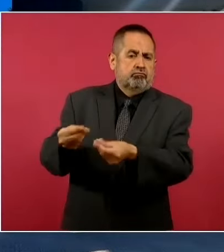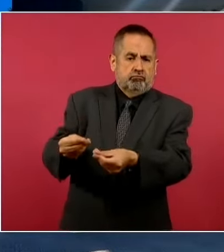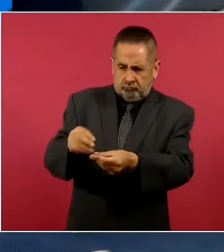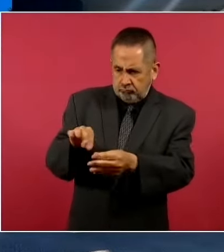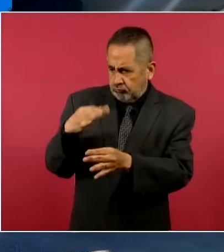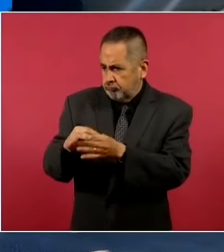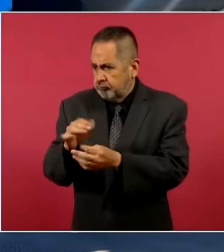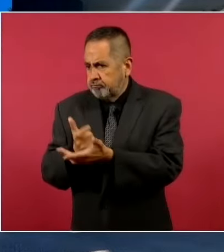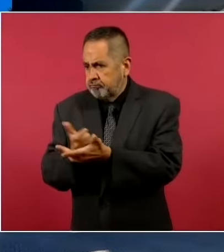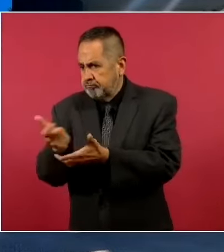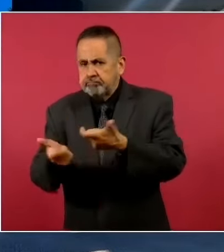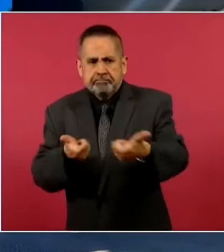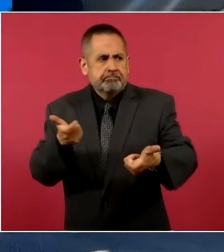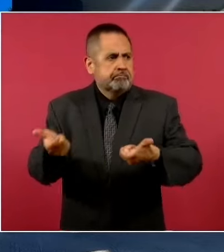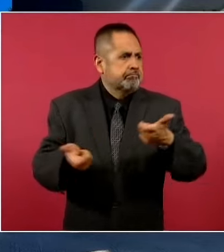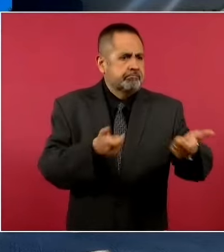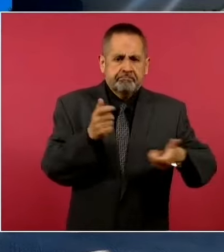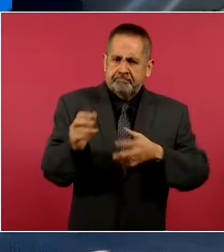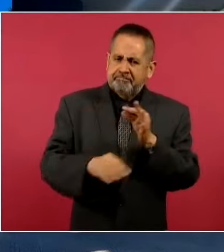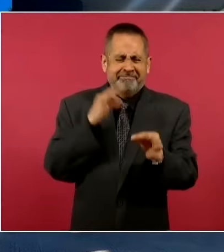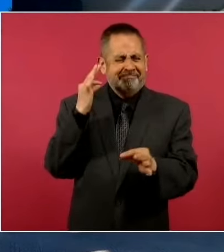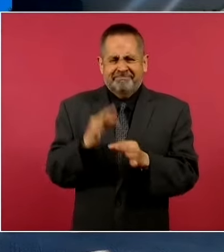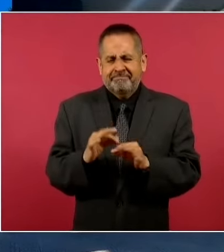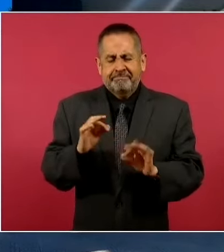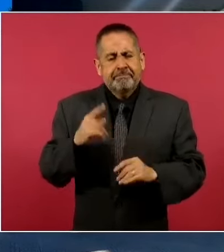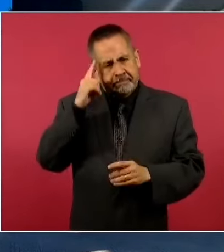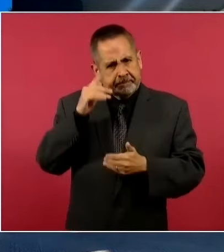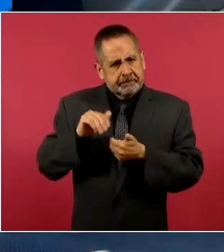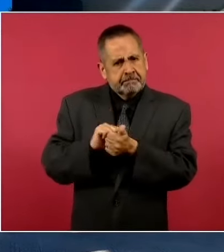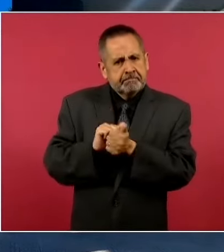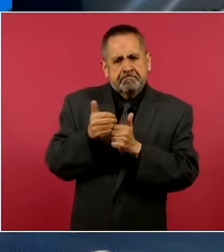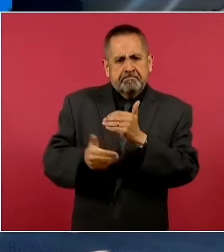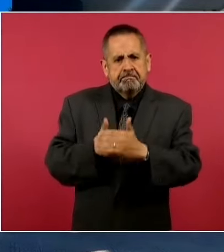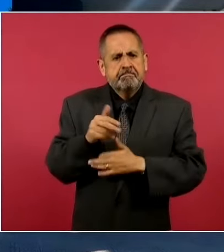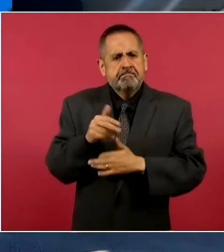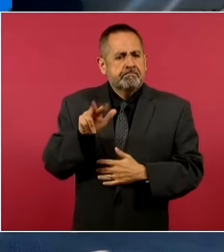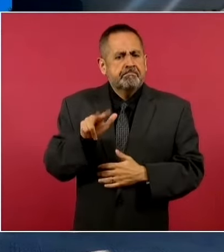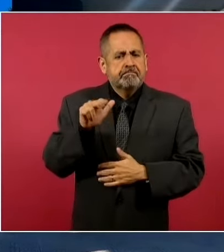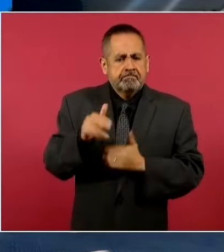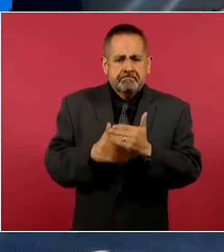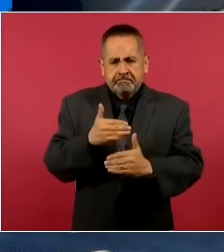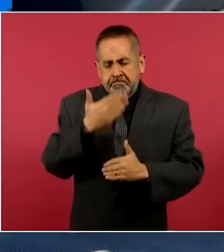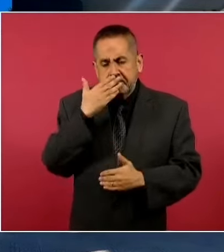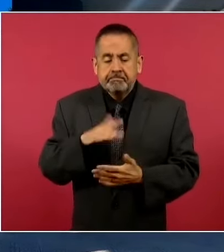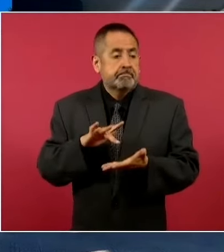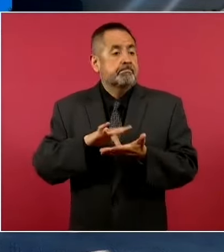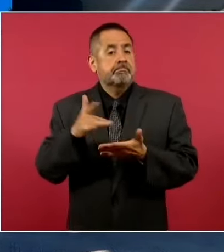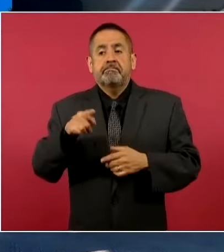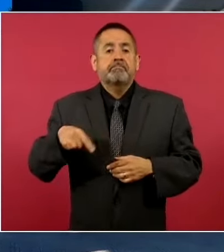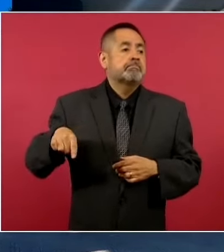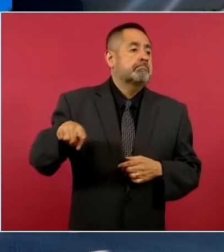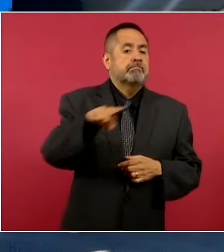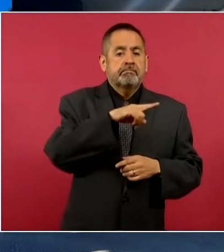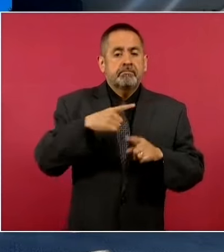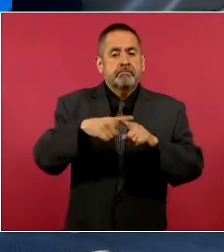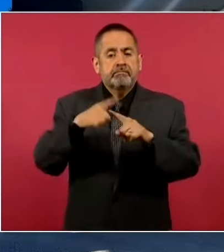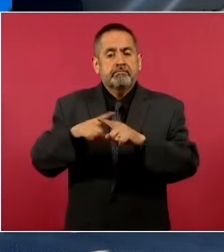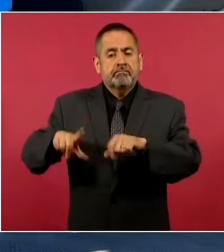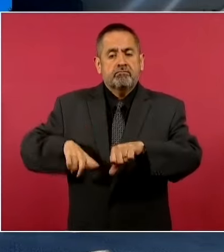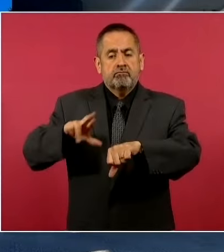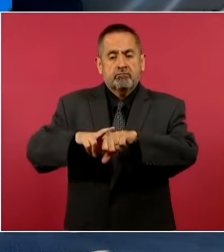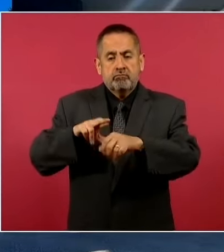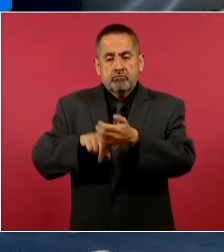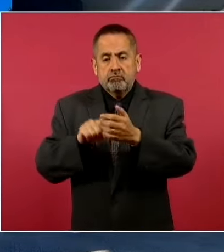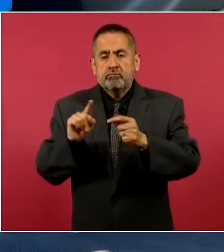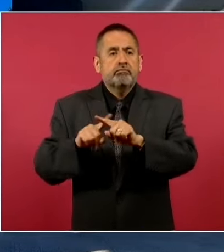98%. Entonces, creemos que el proceso va caminando, agradecemos muchísimo la disposición de los gobiernos de los